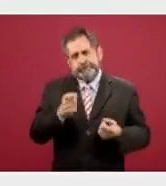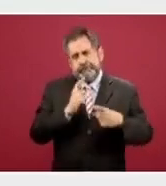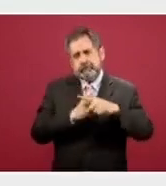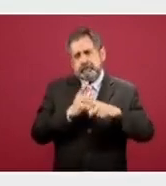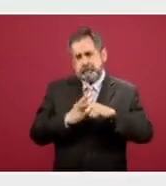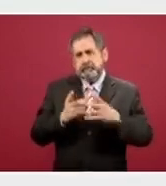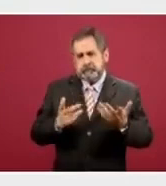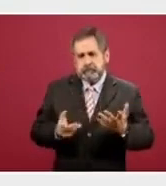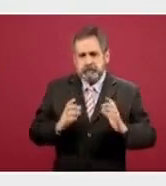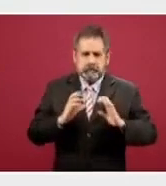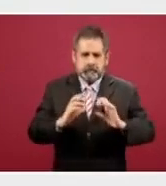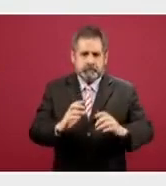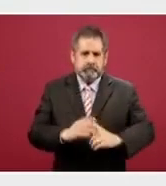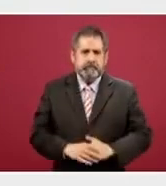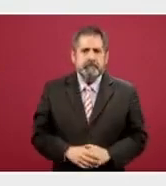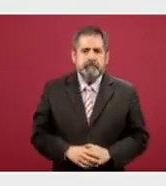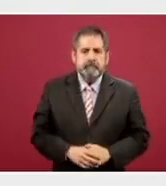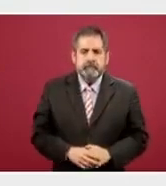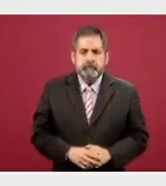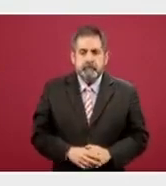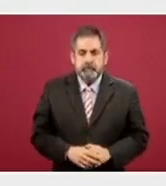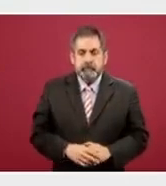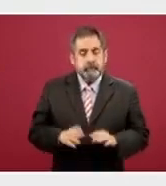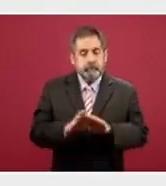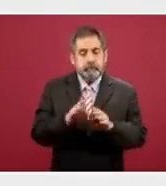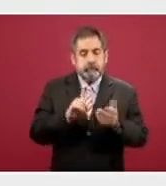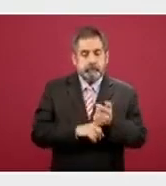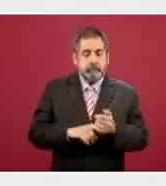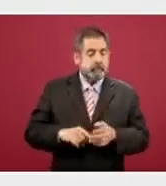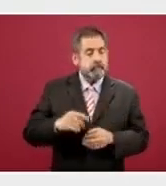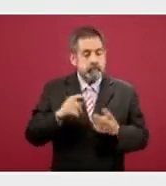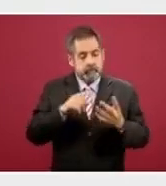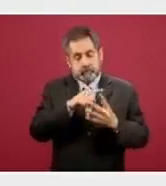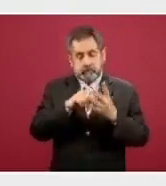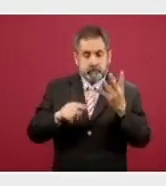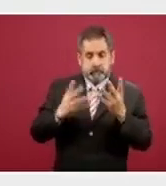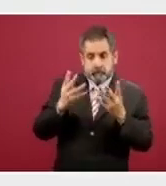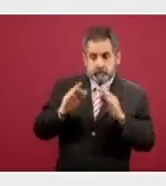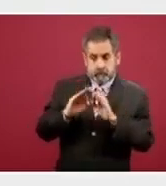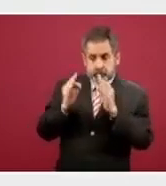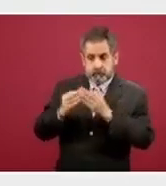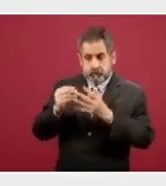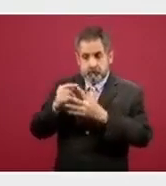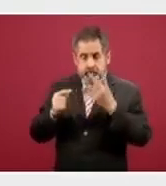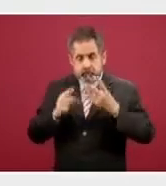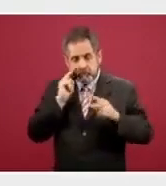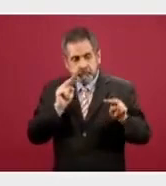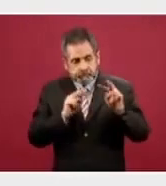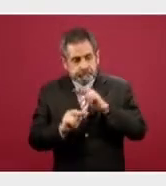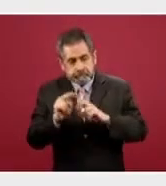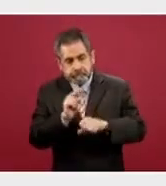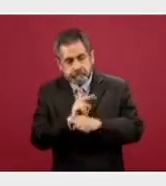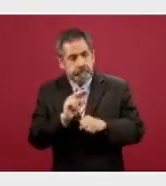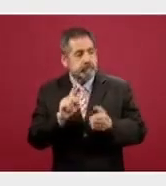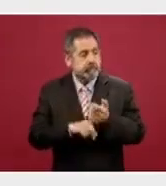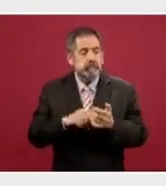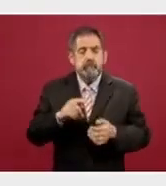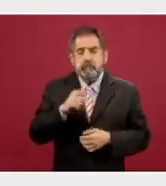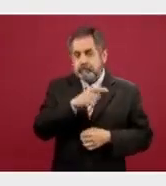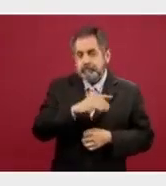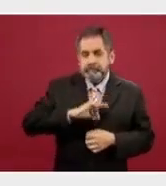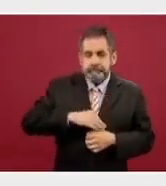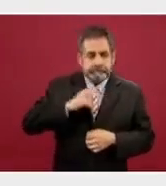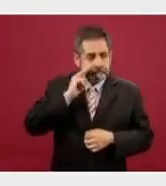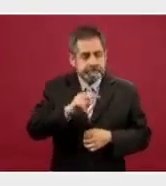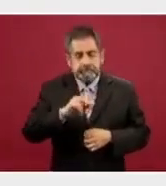de que no hay una propagación. Los otros 4 métodos son este monitoreo de virus que hacemos en el